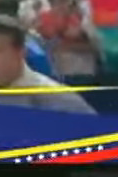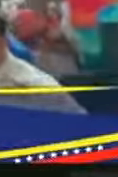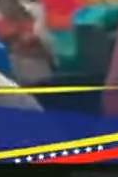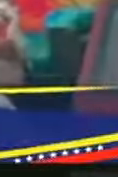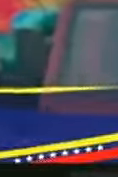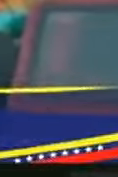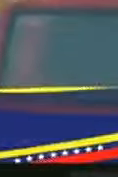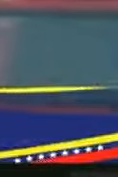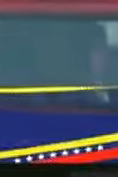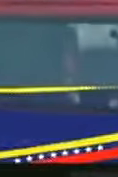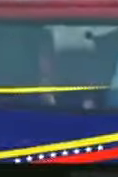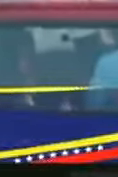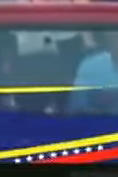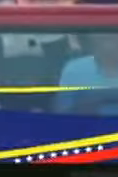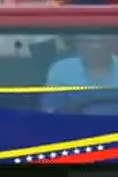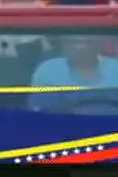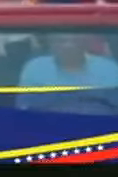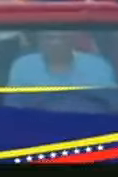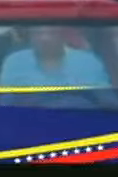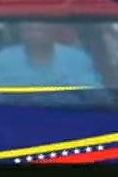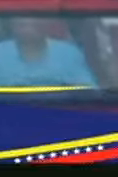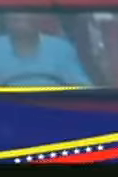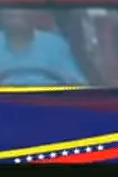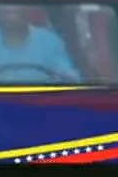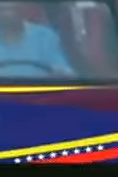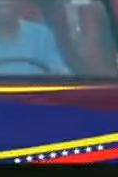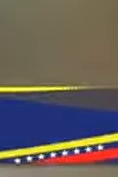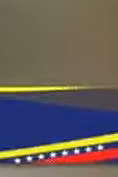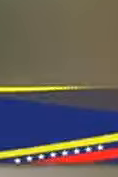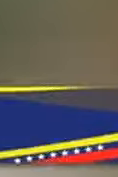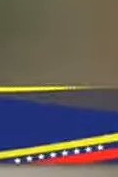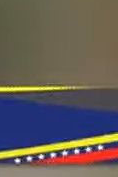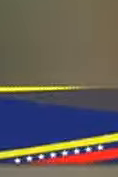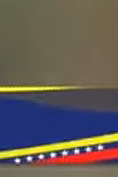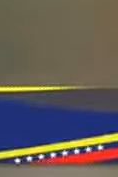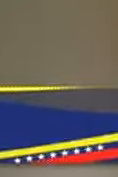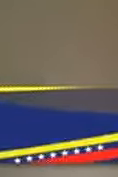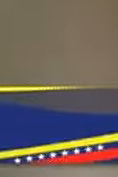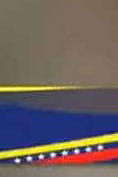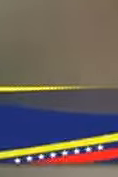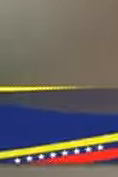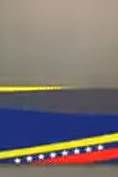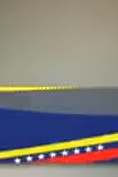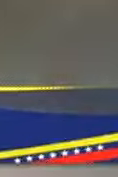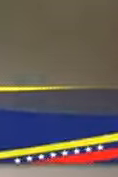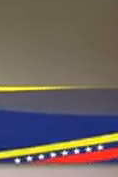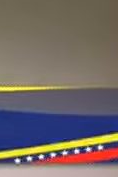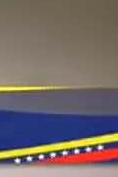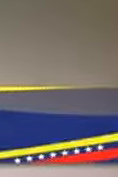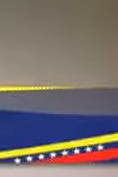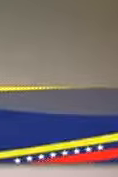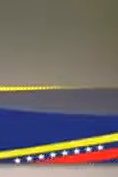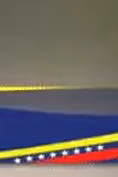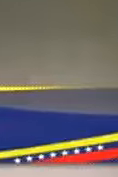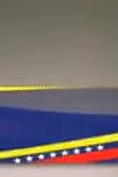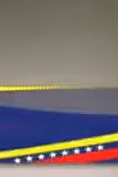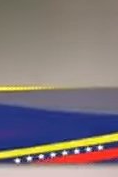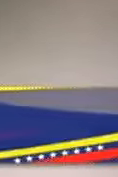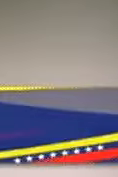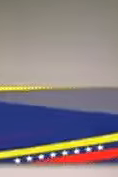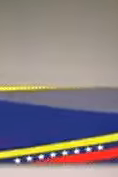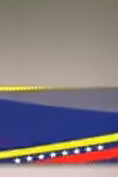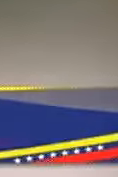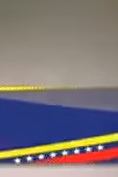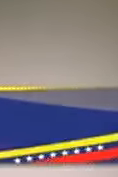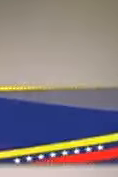histórica, con la bandera tricolor en alto para respaldar al presidente y para rechazar cualquier medida que atente contra